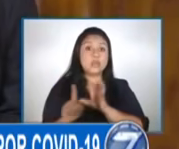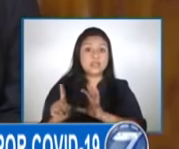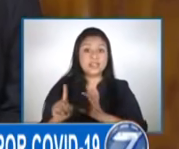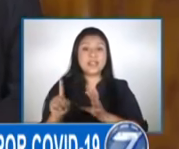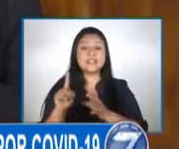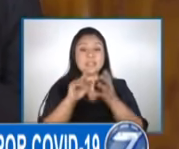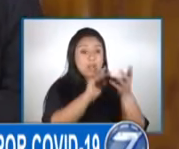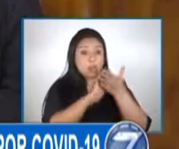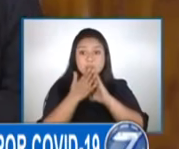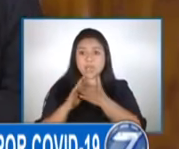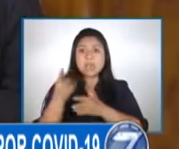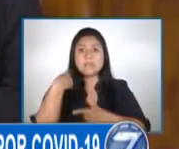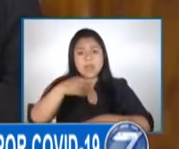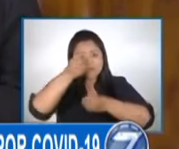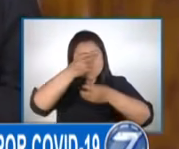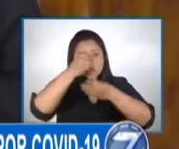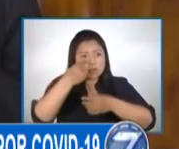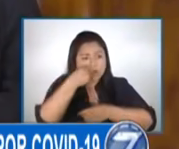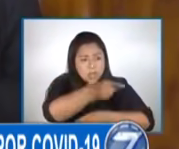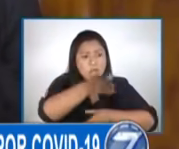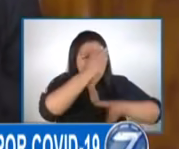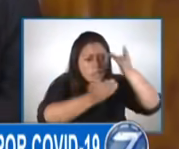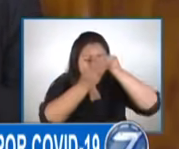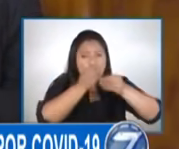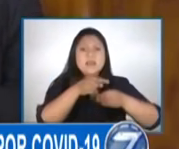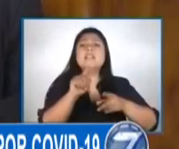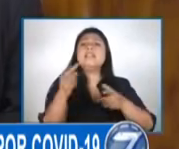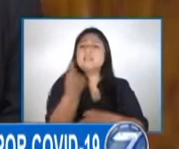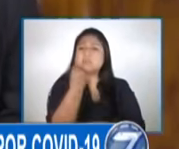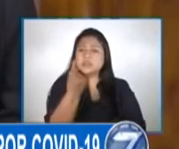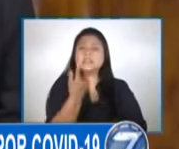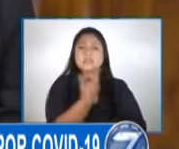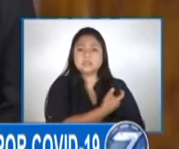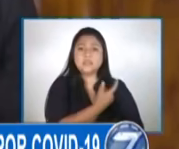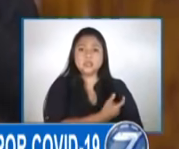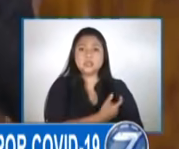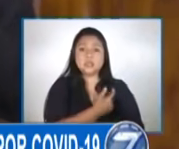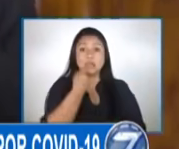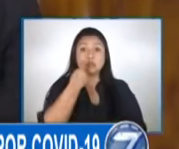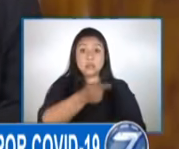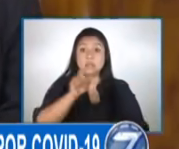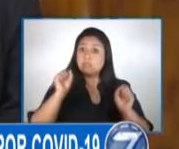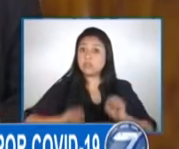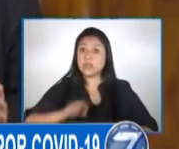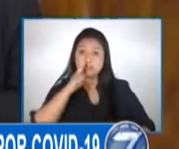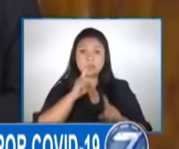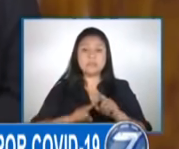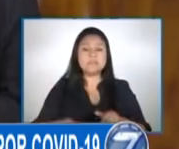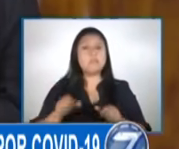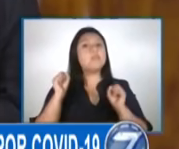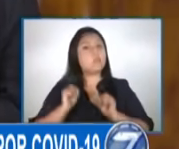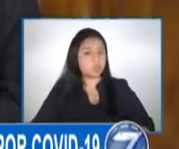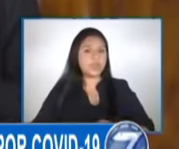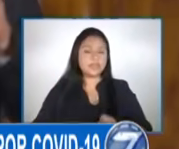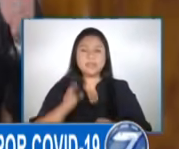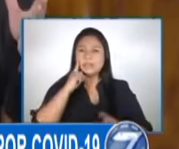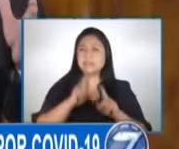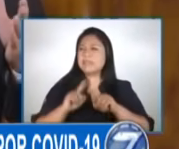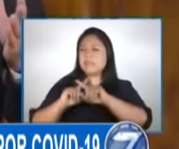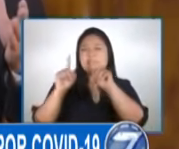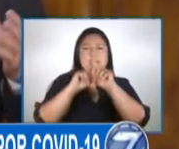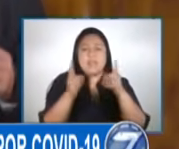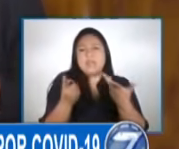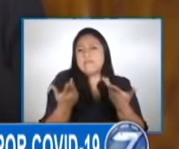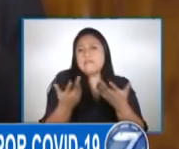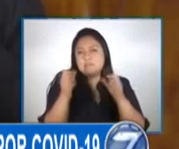y religiosos para que se informen más acerca de la importancia de la vacunación. Podrán comprobar que puede haber diferencia